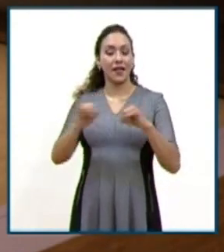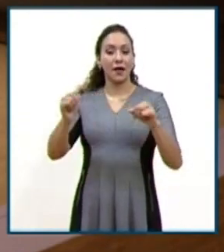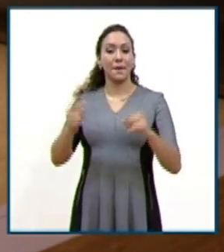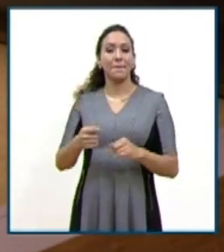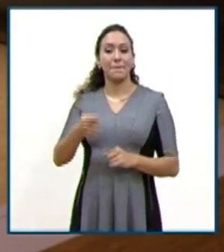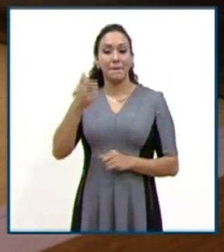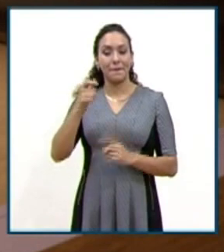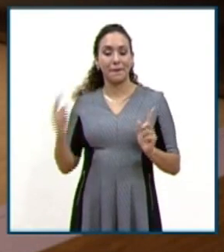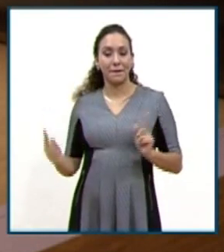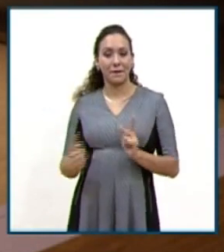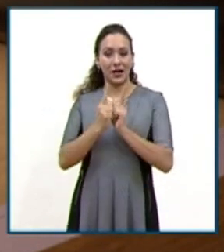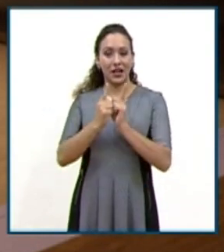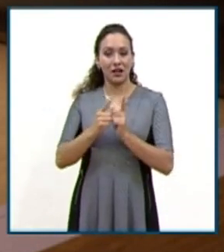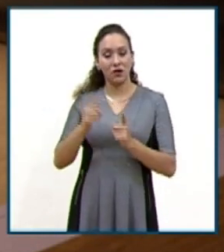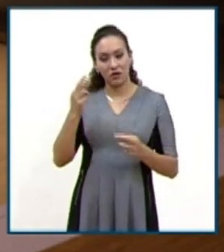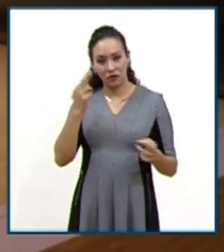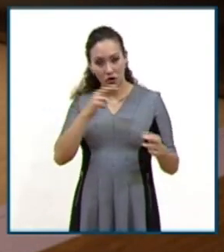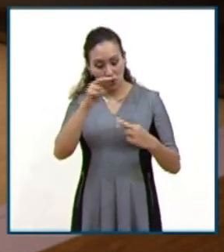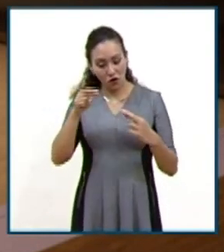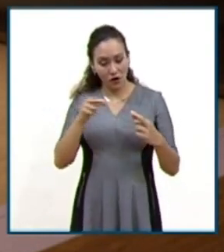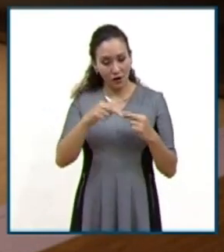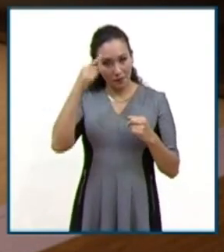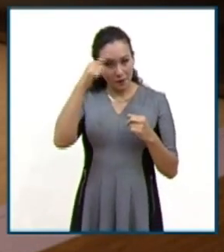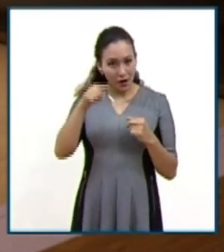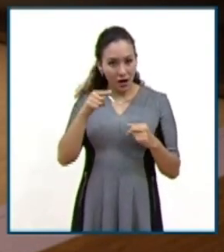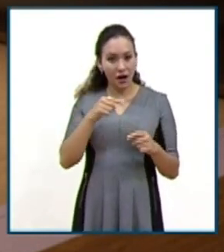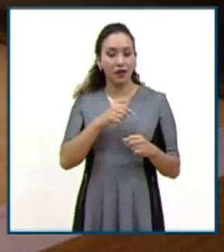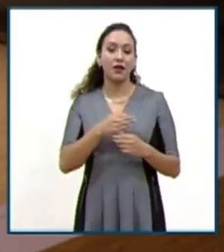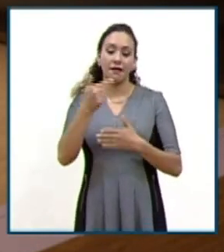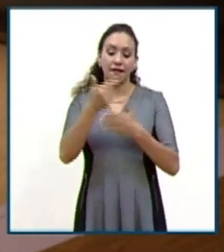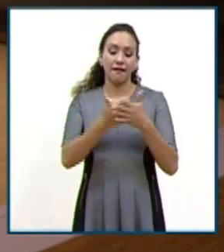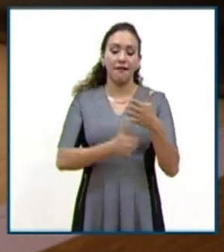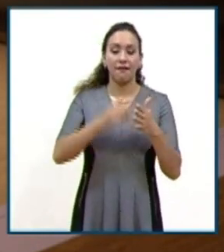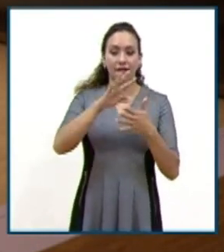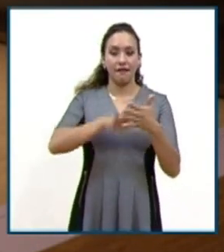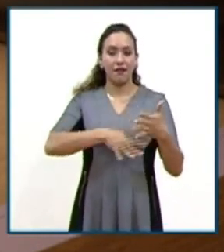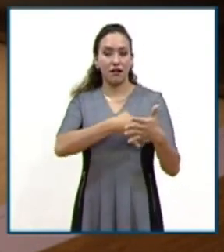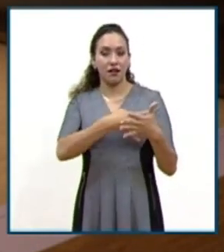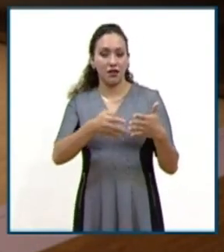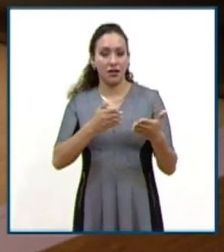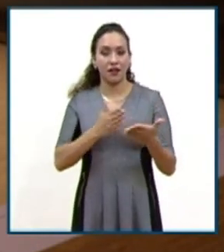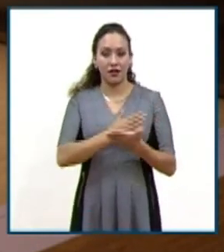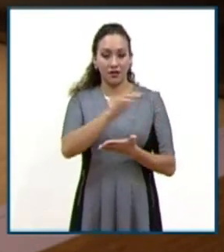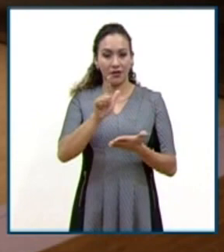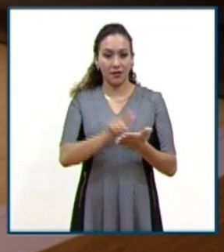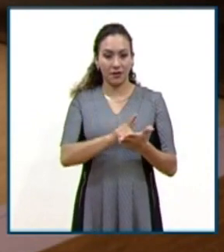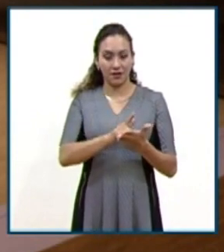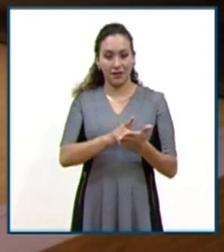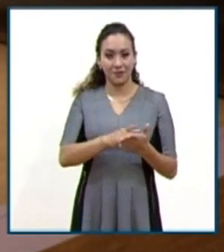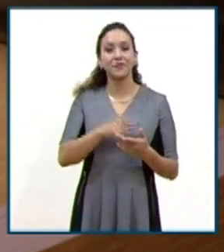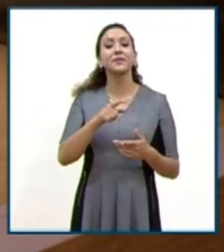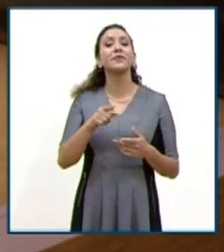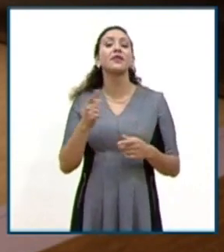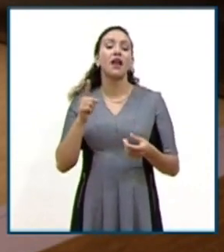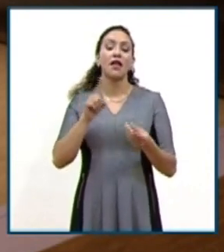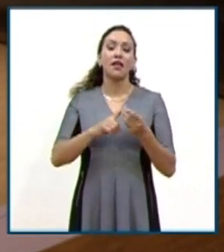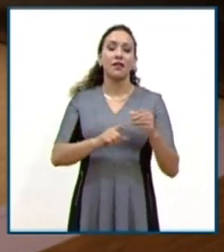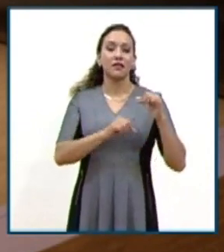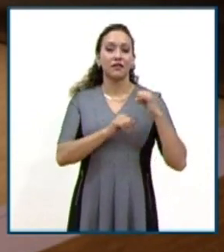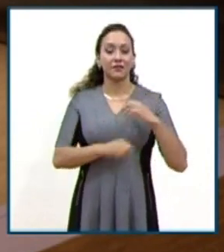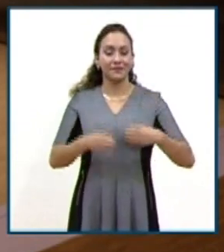encuentro regional de consulta, esto para la integración de una agenda sobre seguridad y justicia desde el Poder